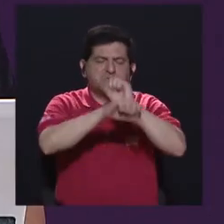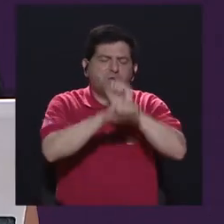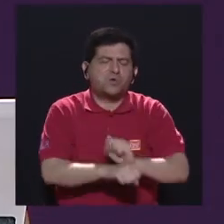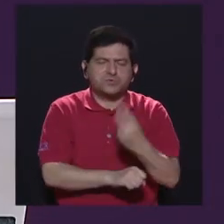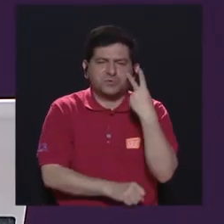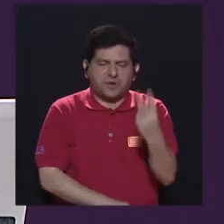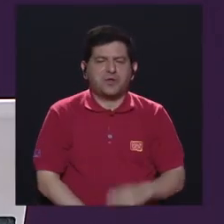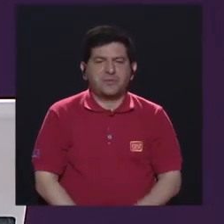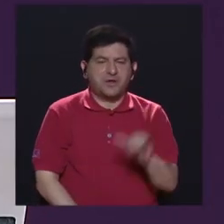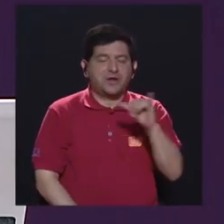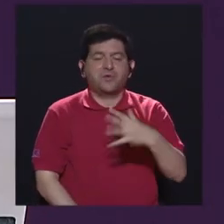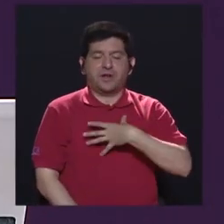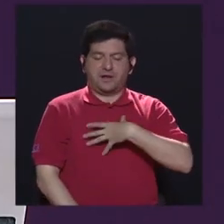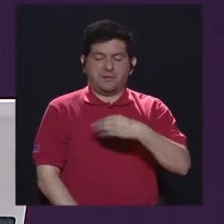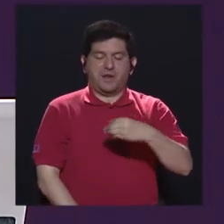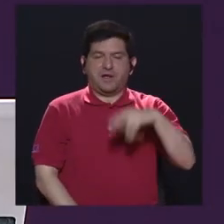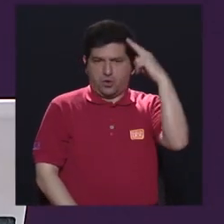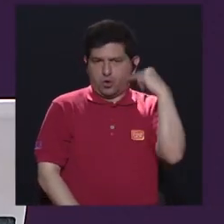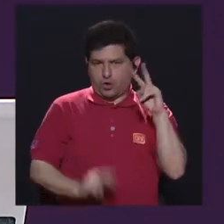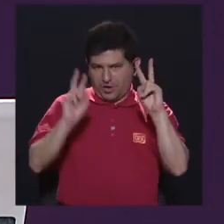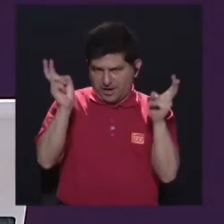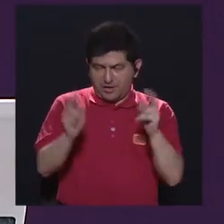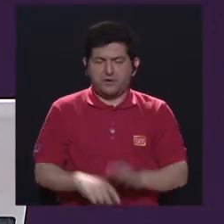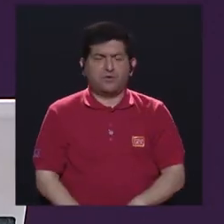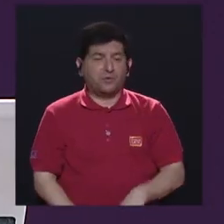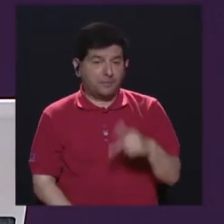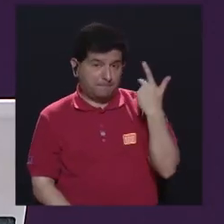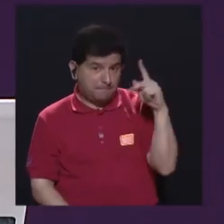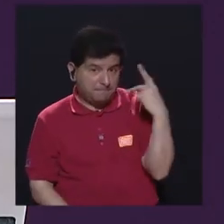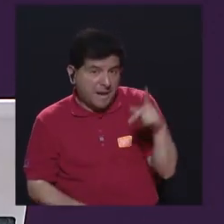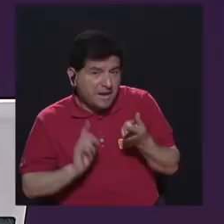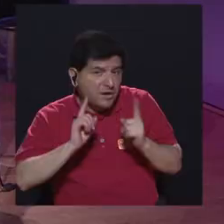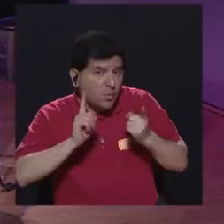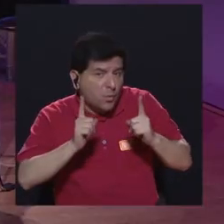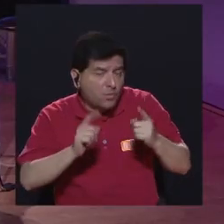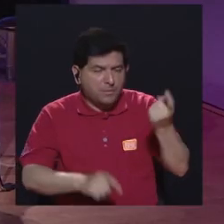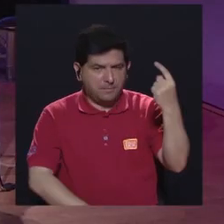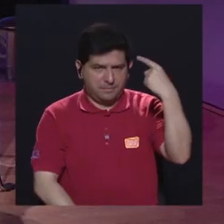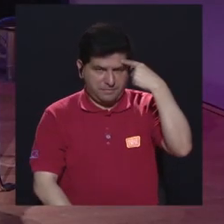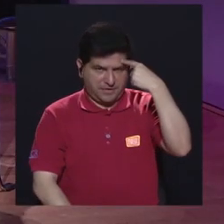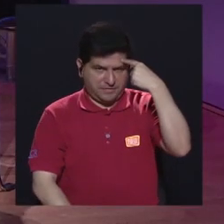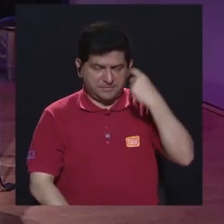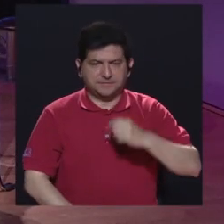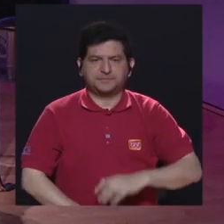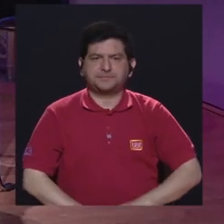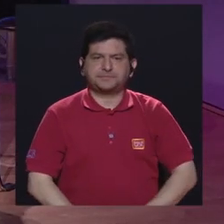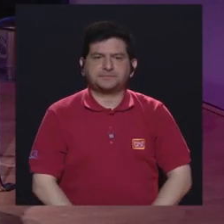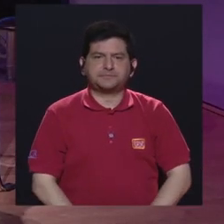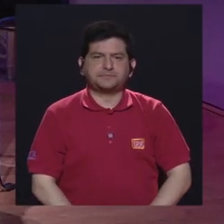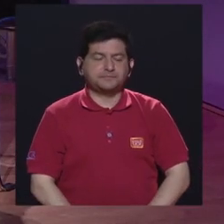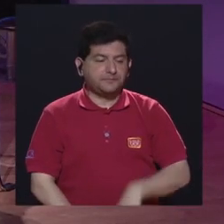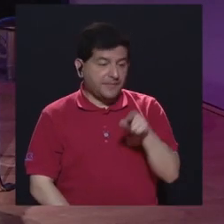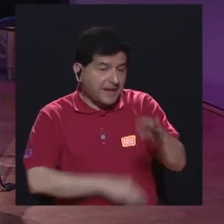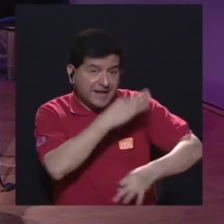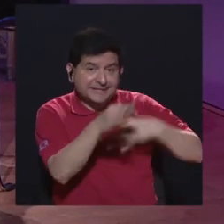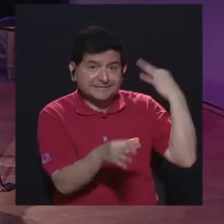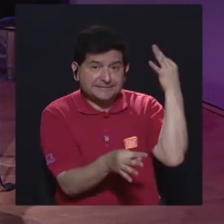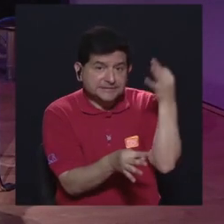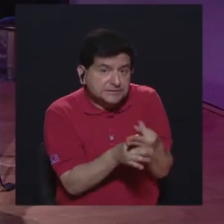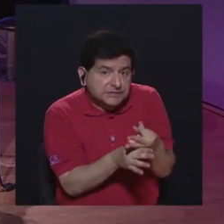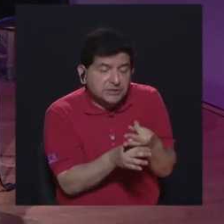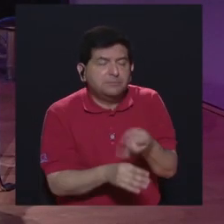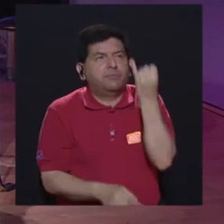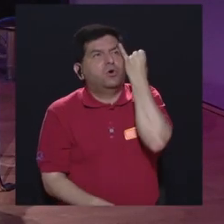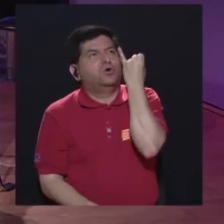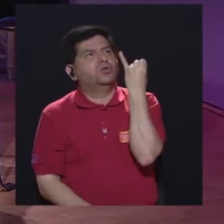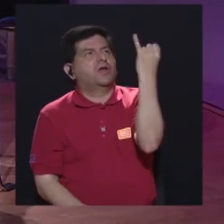y negro, ¿verdad? A mí lo que me parece peligroso como de esto es pensar en que este tipo de